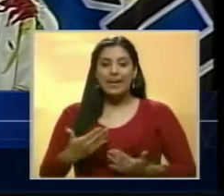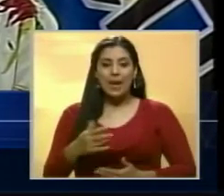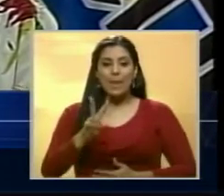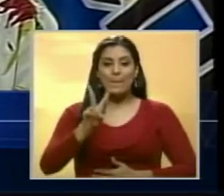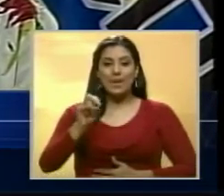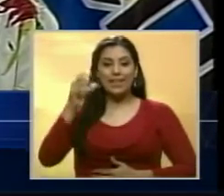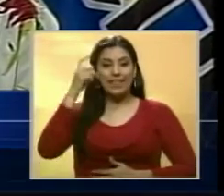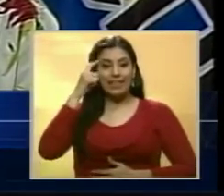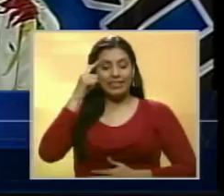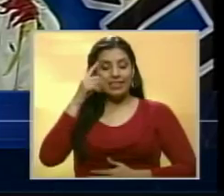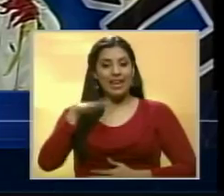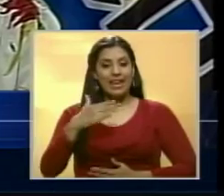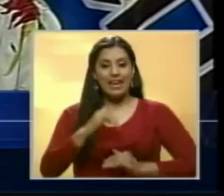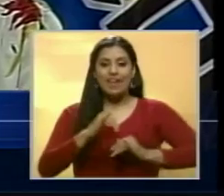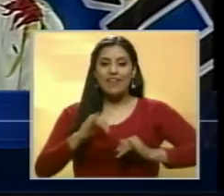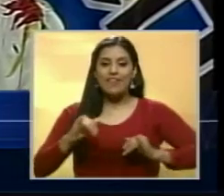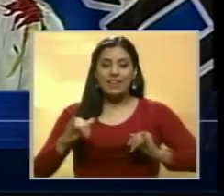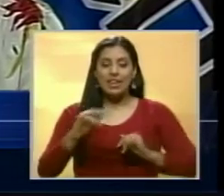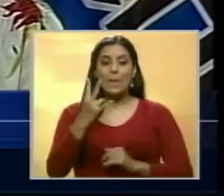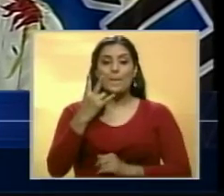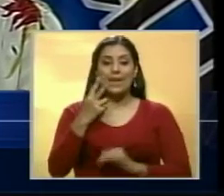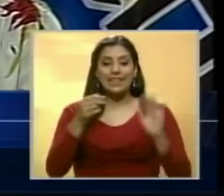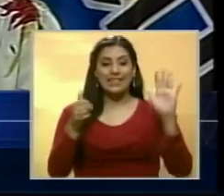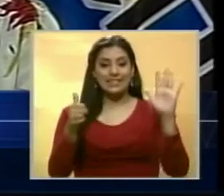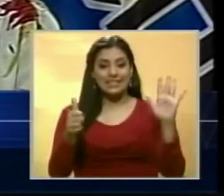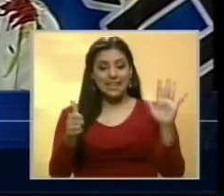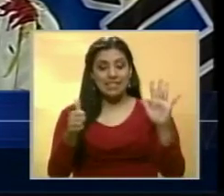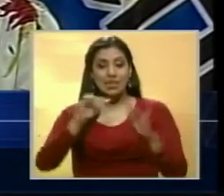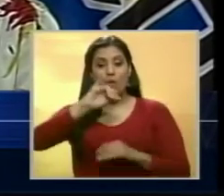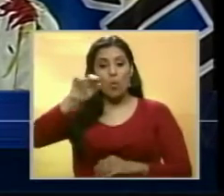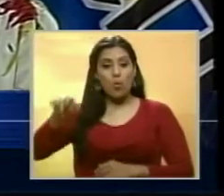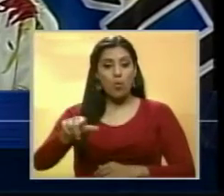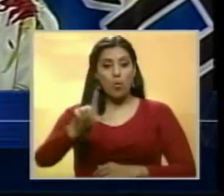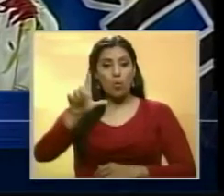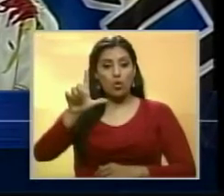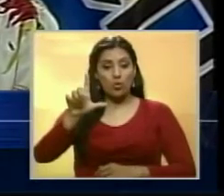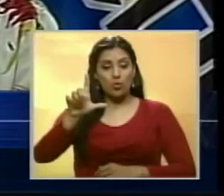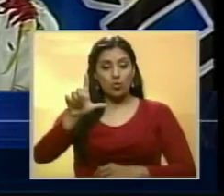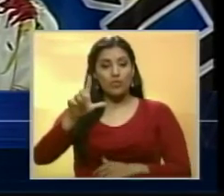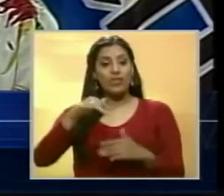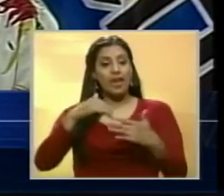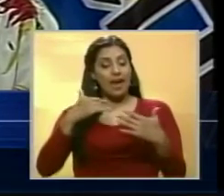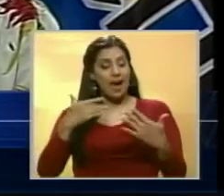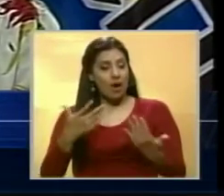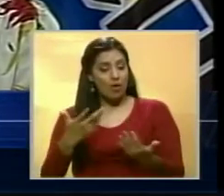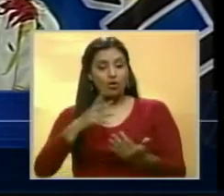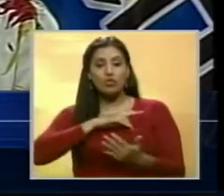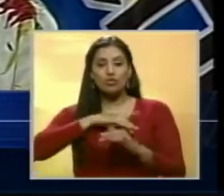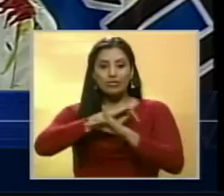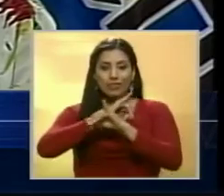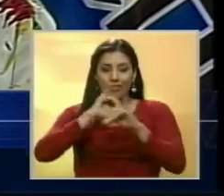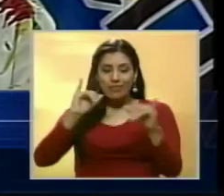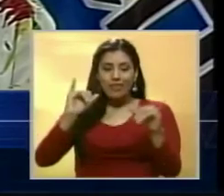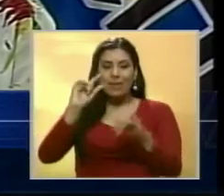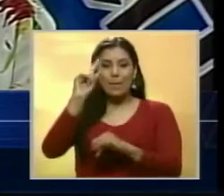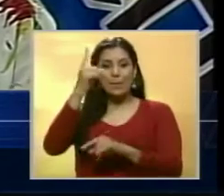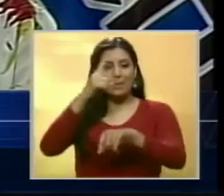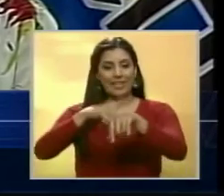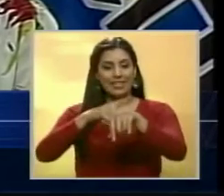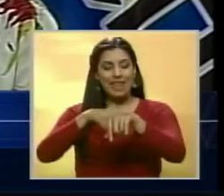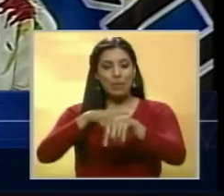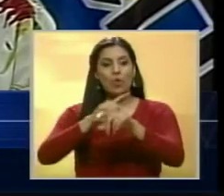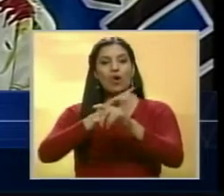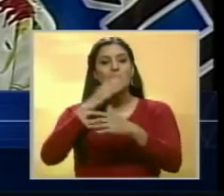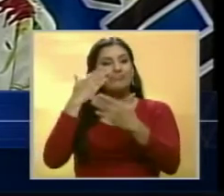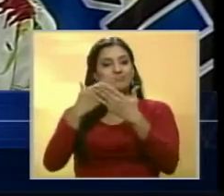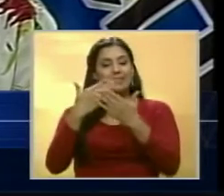20 días hábiles que culminan el 26 de julio. Con esto, damos fin a la primera etapa, tal como